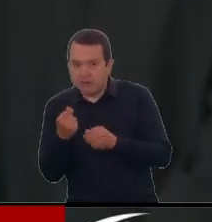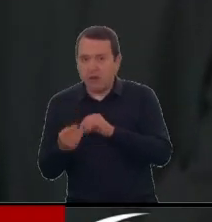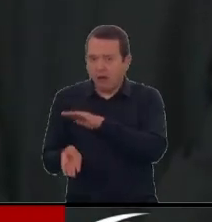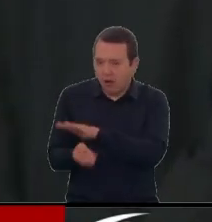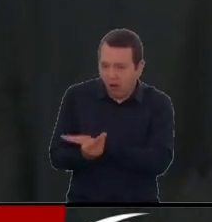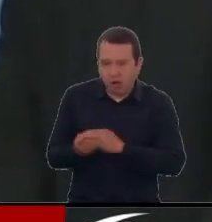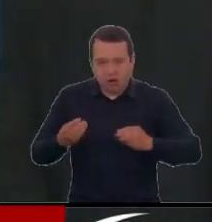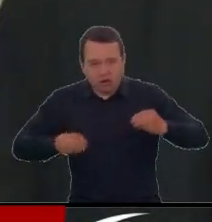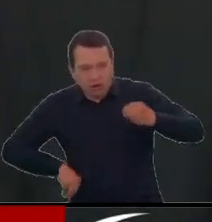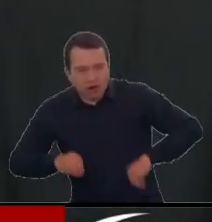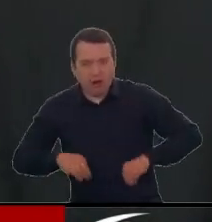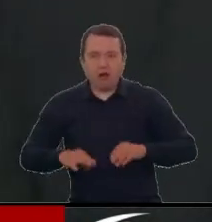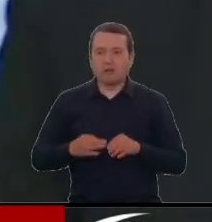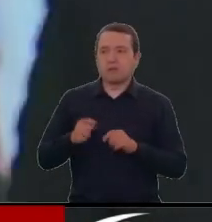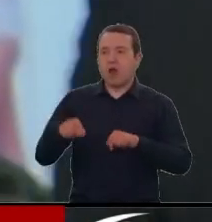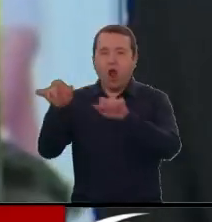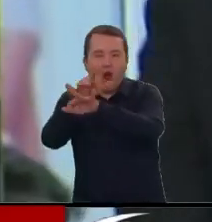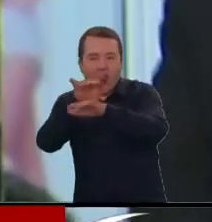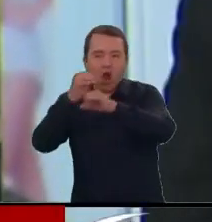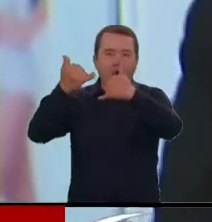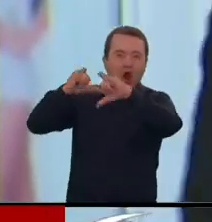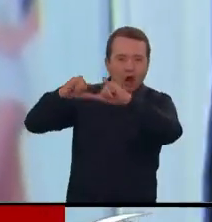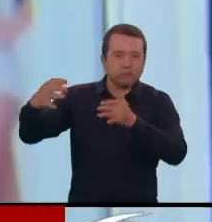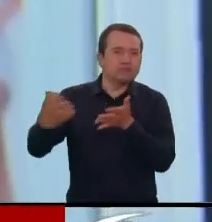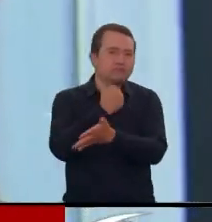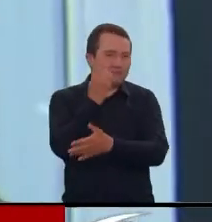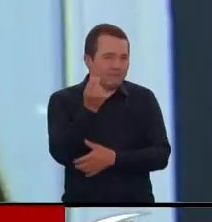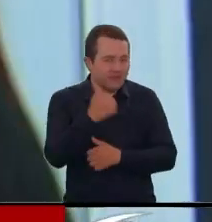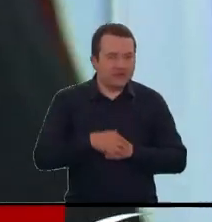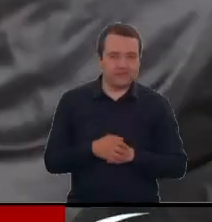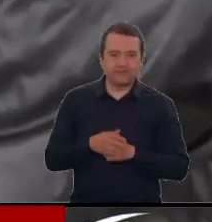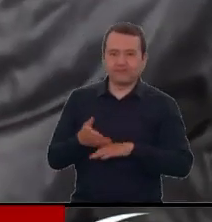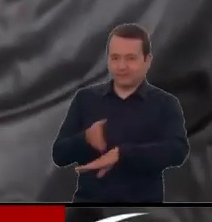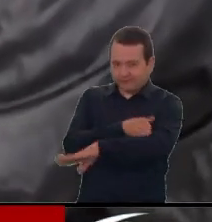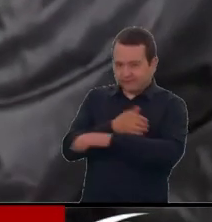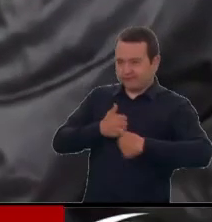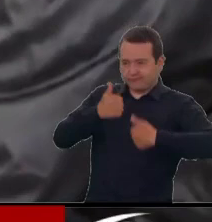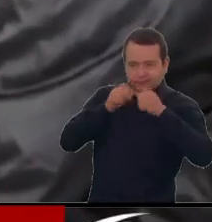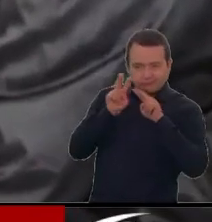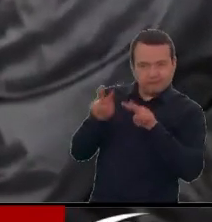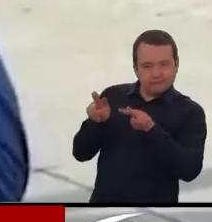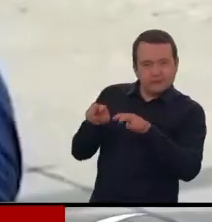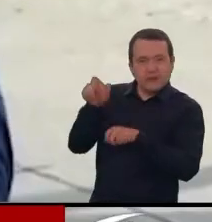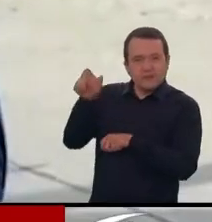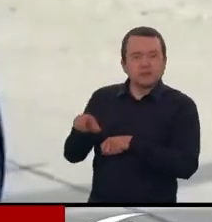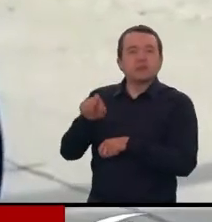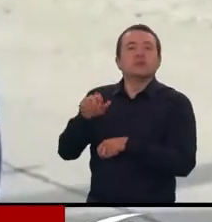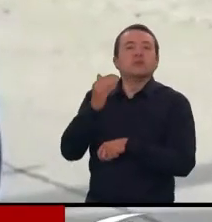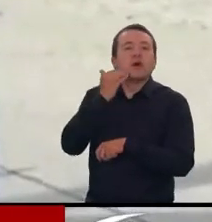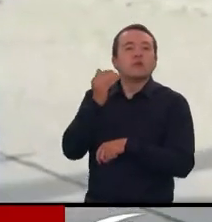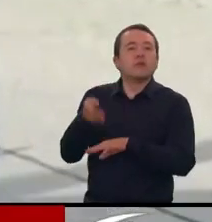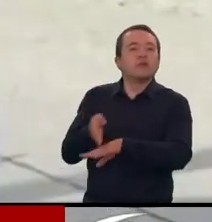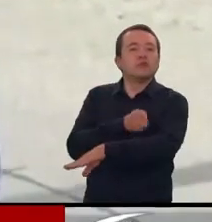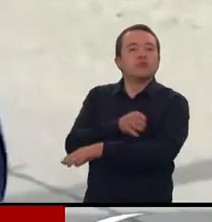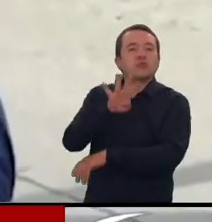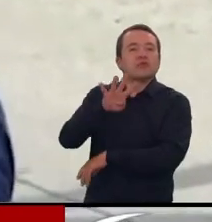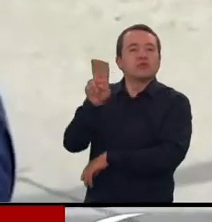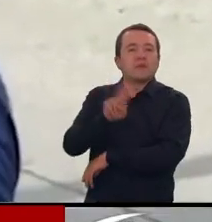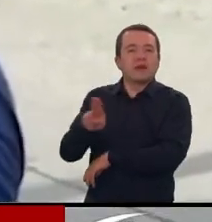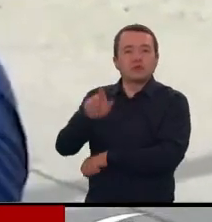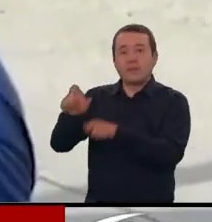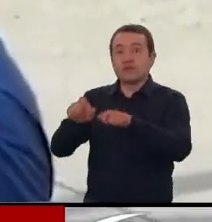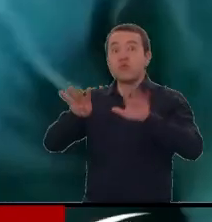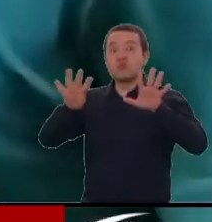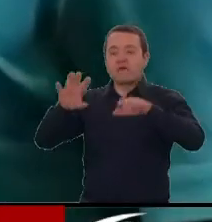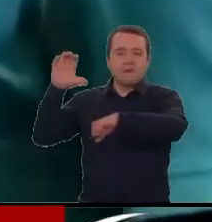Y es que el congresista Mario Castaño estaba en la mira de las autoridades desde el pasado 4 de marzo, cuando la Fiscalía capturó a 9 personas